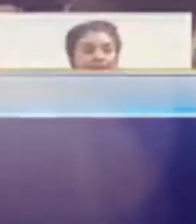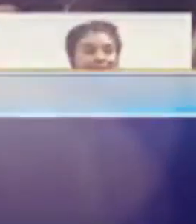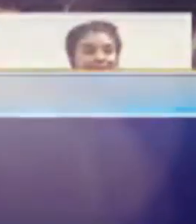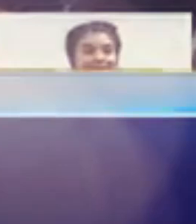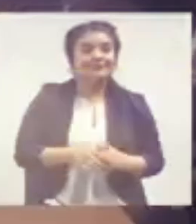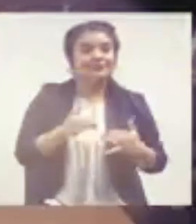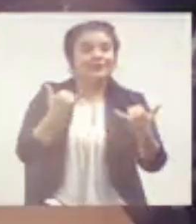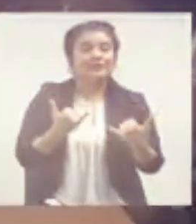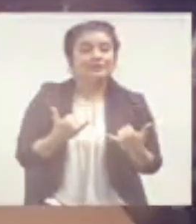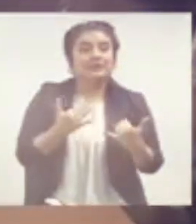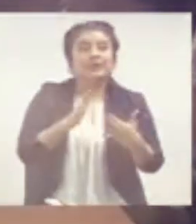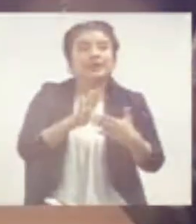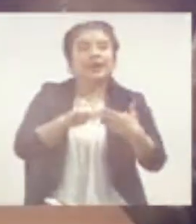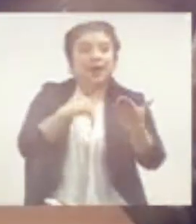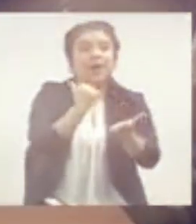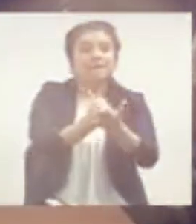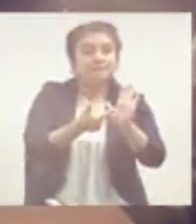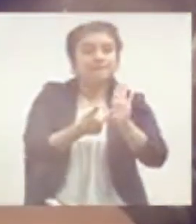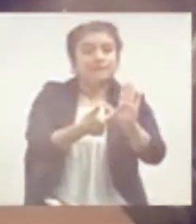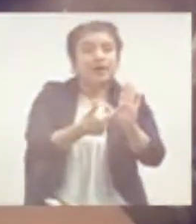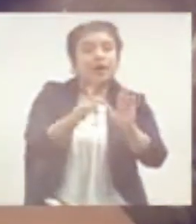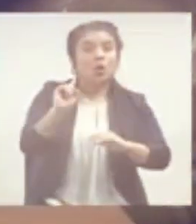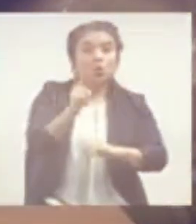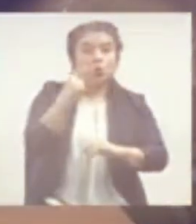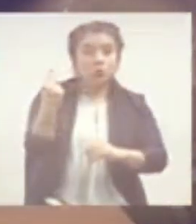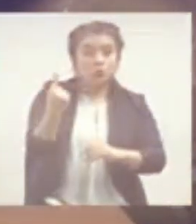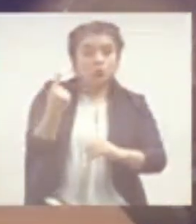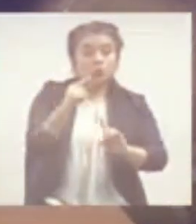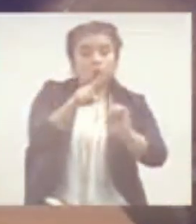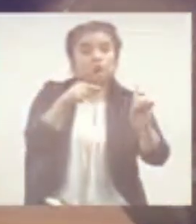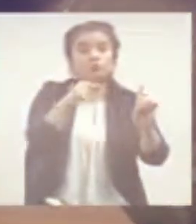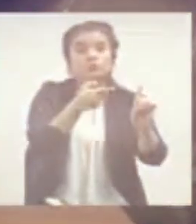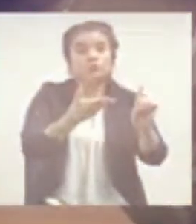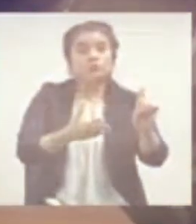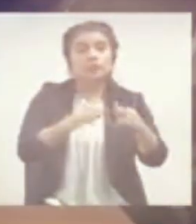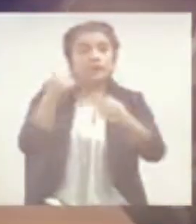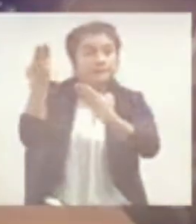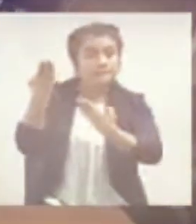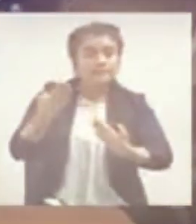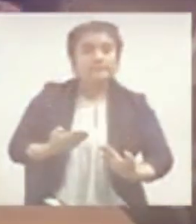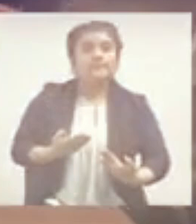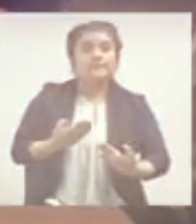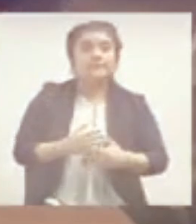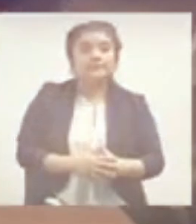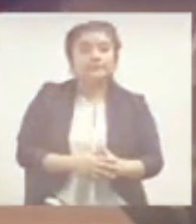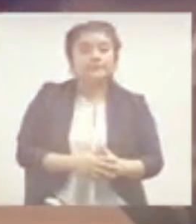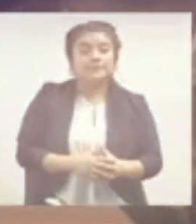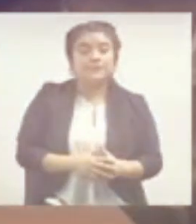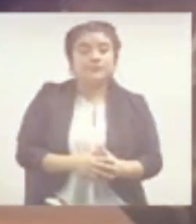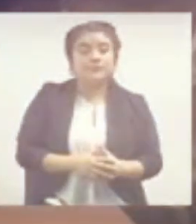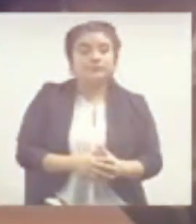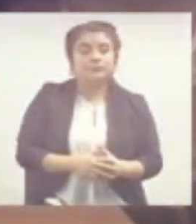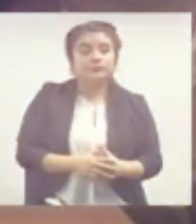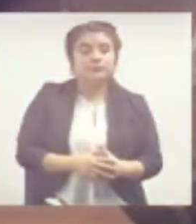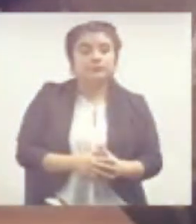aprobada, procederemos entonces con el punto número uno, que es la bienvenida. La bienvenida pues ha sido